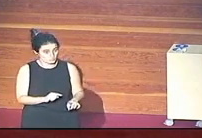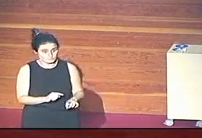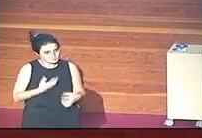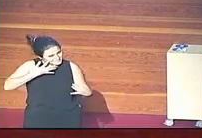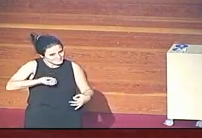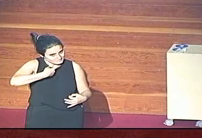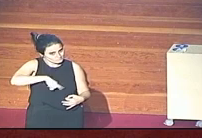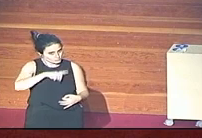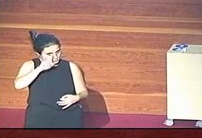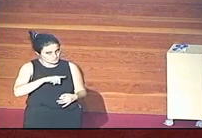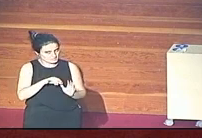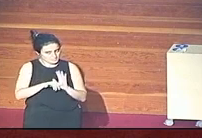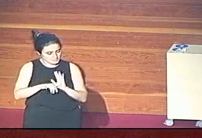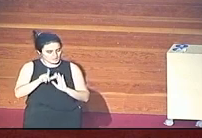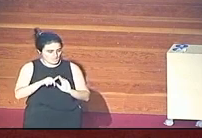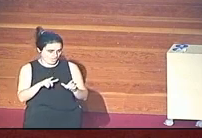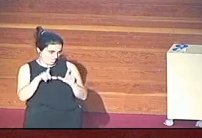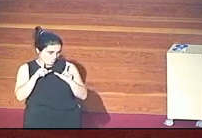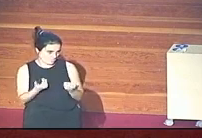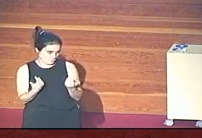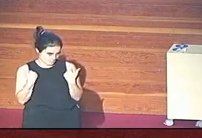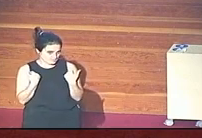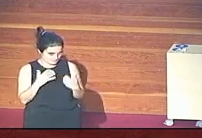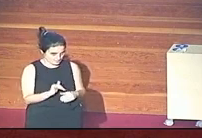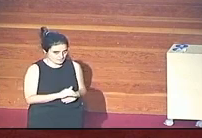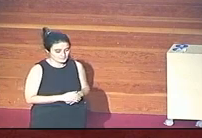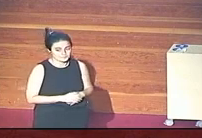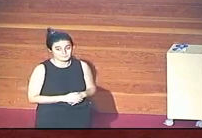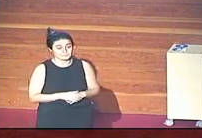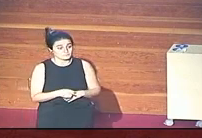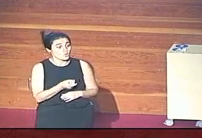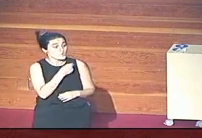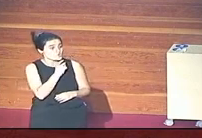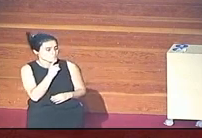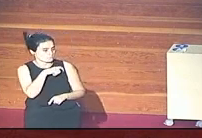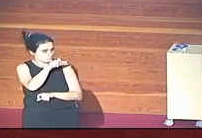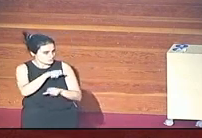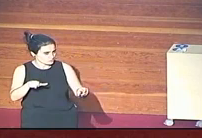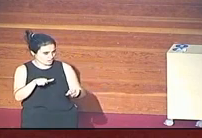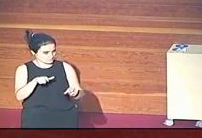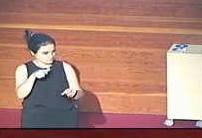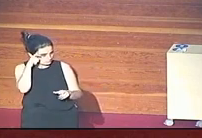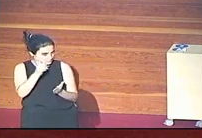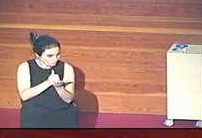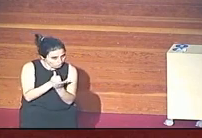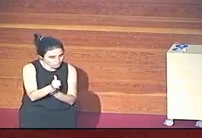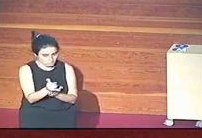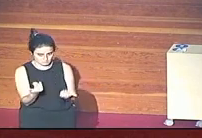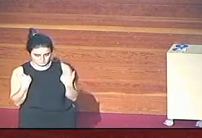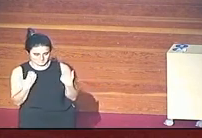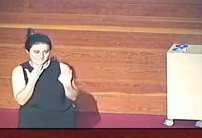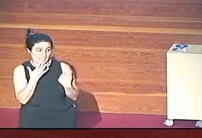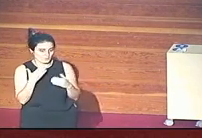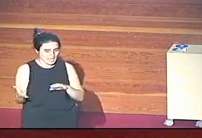protagonistas en nuestro entorno y eso es hablando con los agricultores por ejemplo si han tenido que recoger antes la